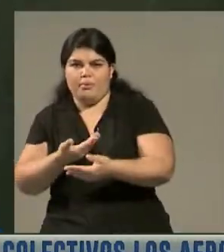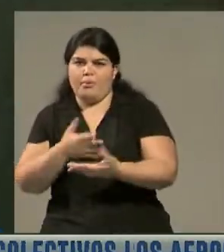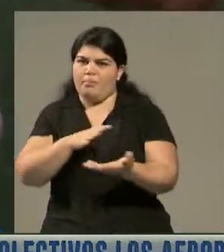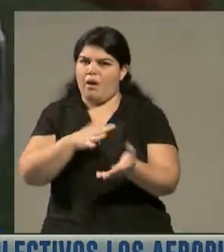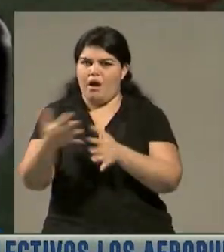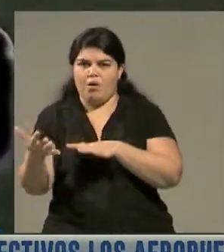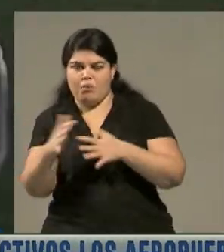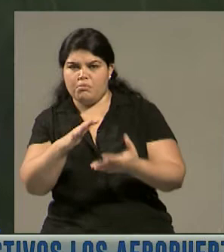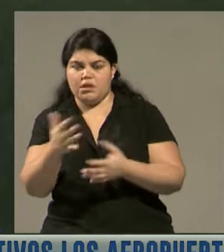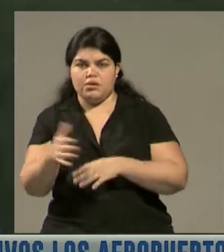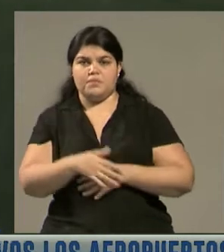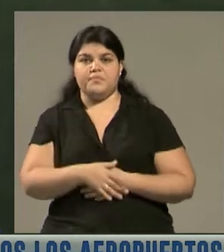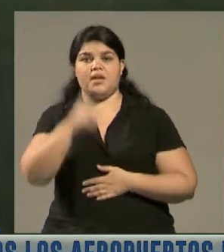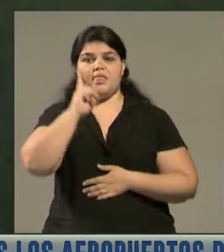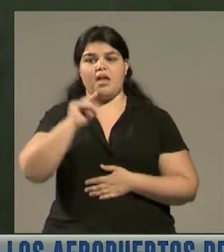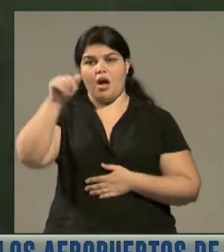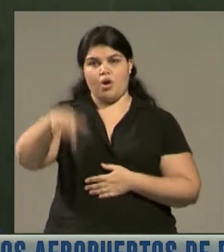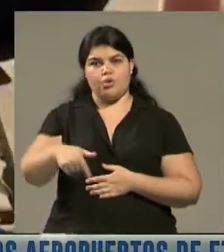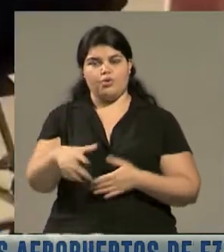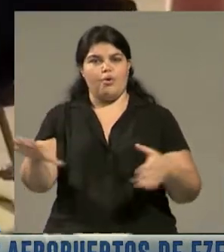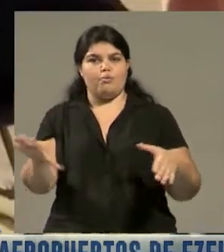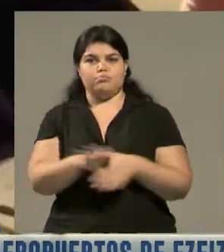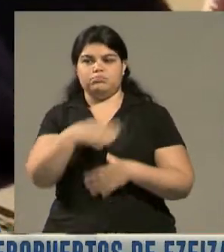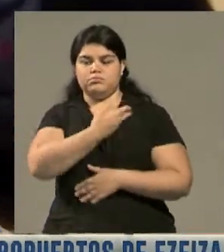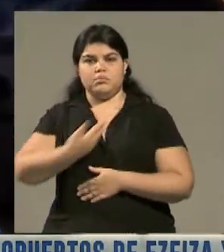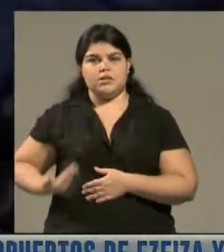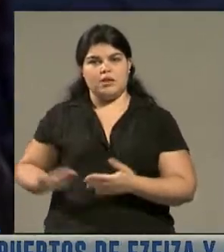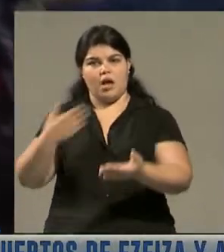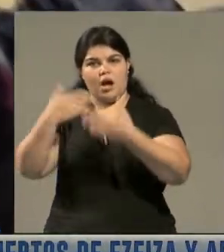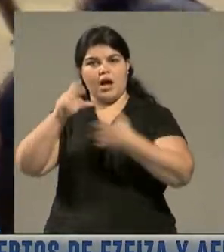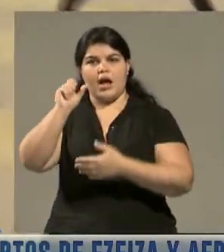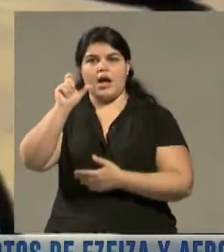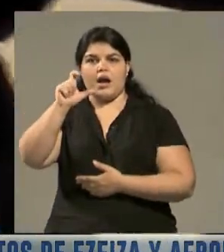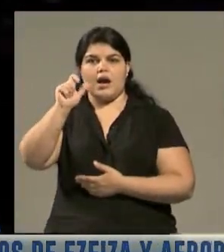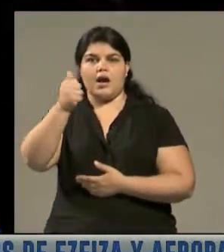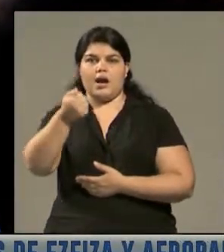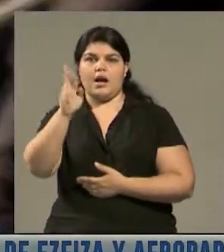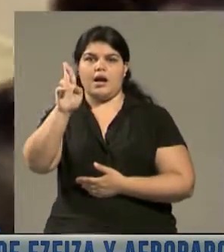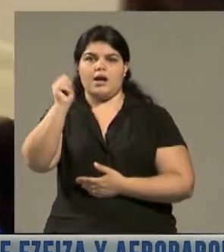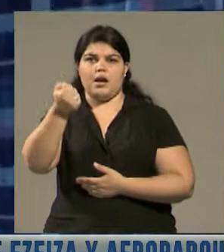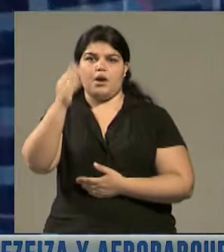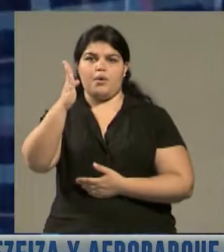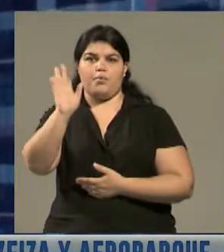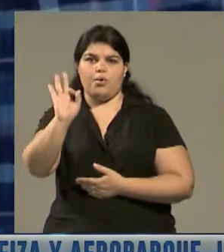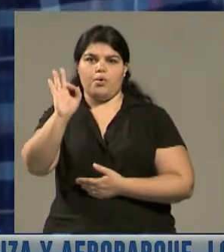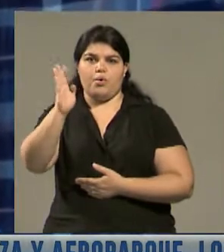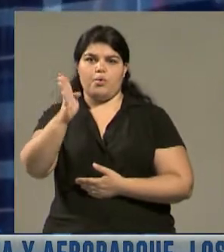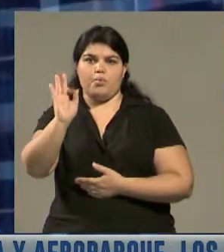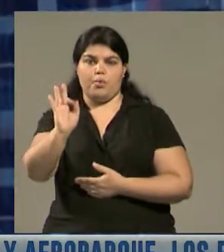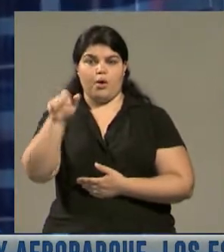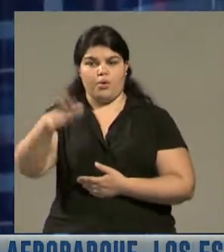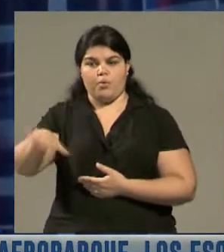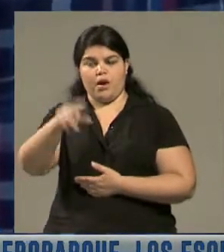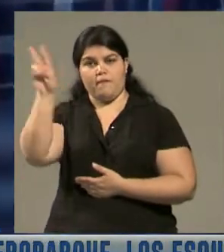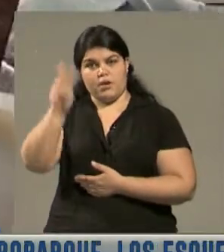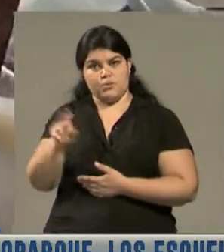funcionamiento. Hoy precisamente conversaba con el presidente de Fedecámara, Carabobo, representante empresarial en esta región del centro de